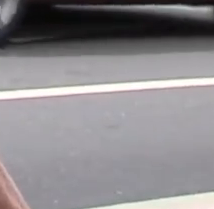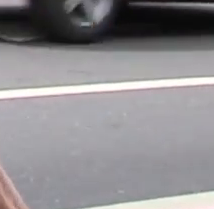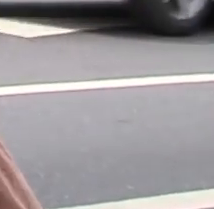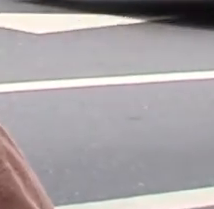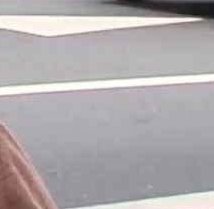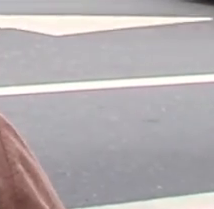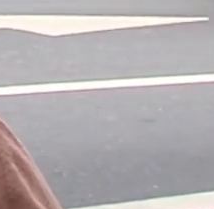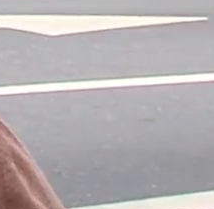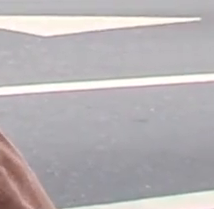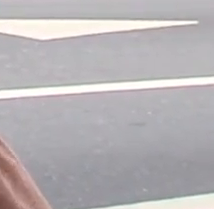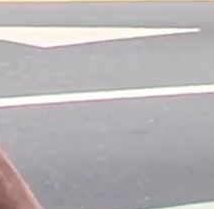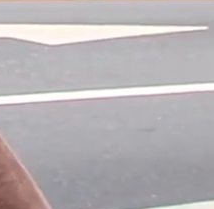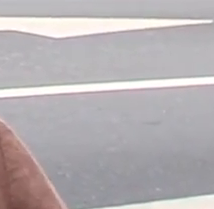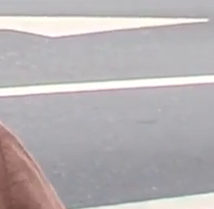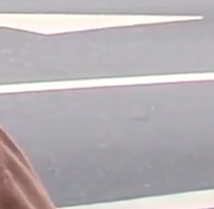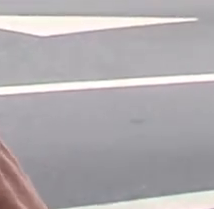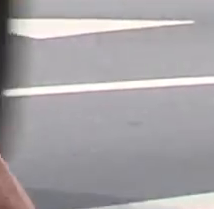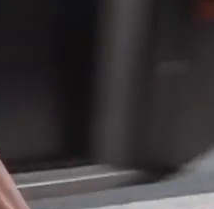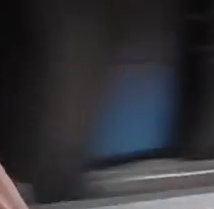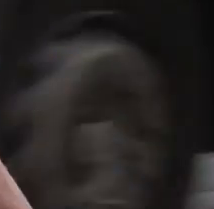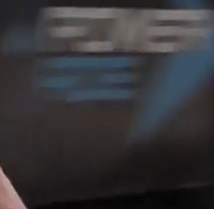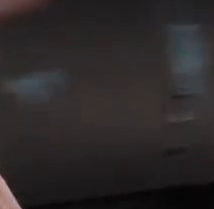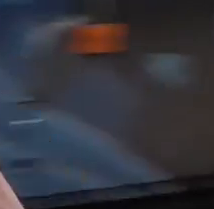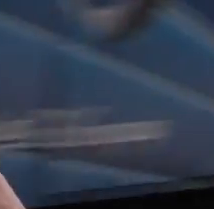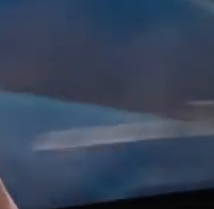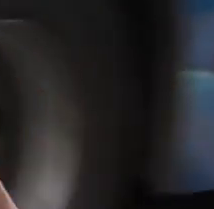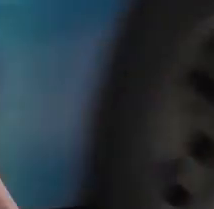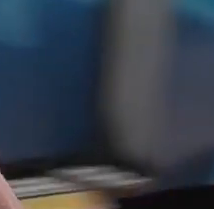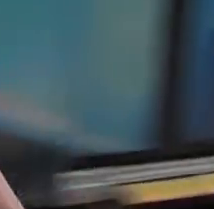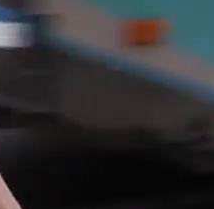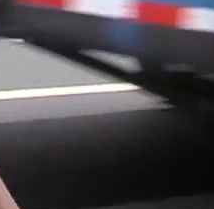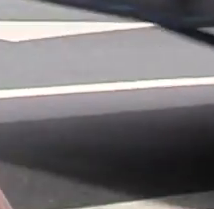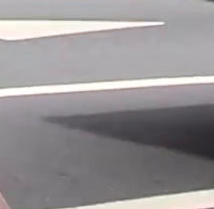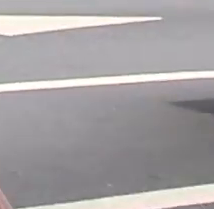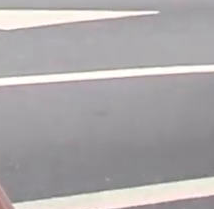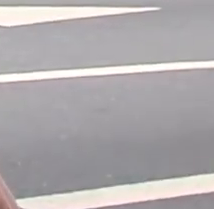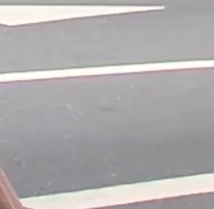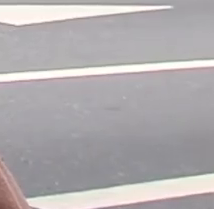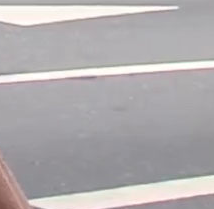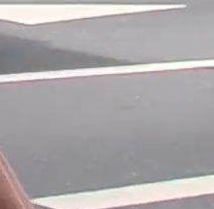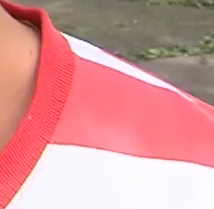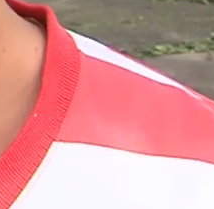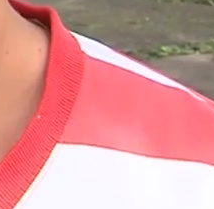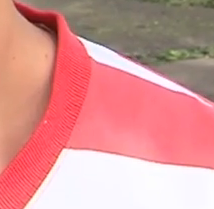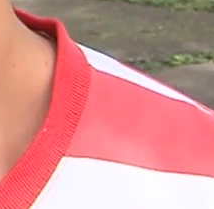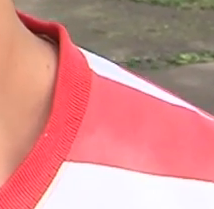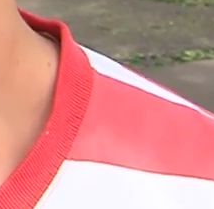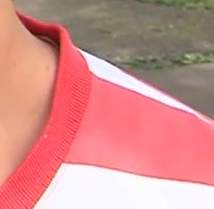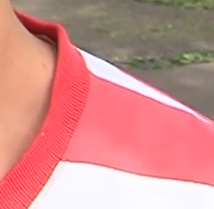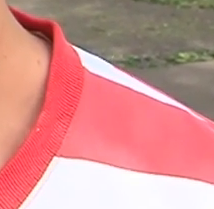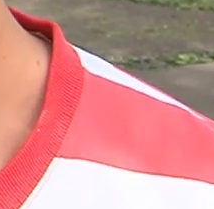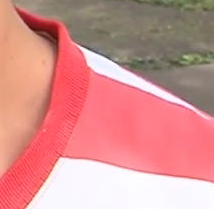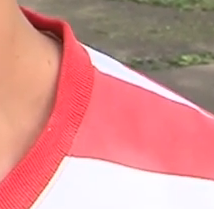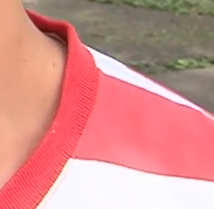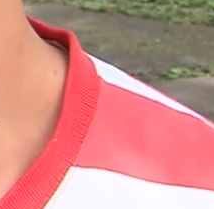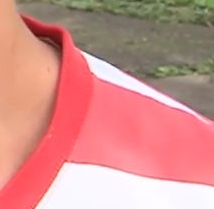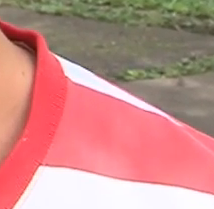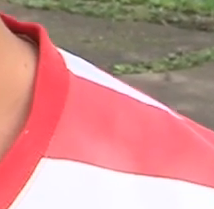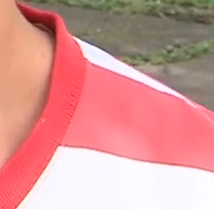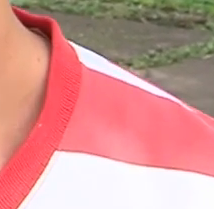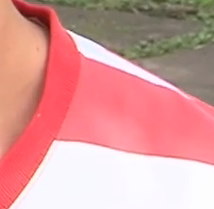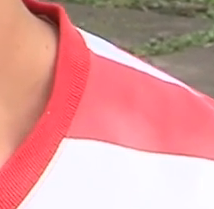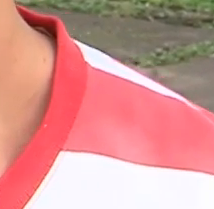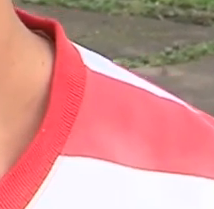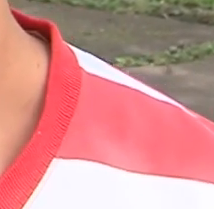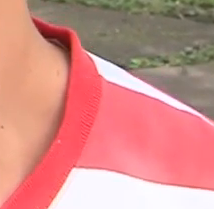también porque tal vez a nivel físico no es no hace lo mismo ni una vez lo único que creo es